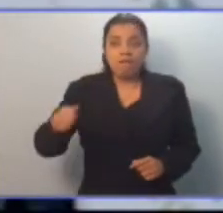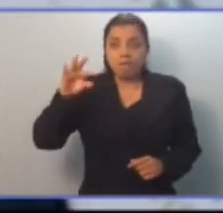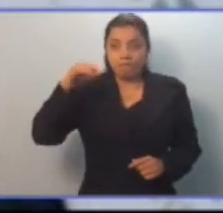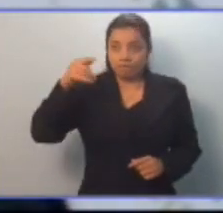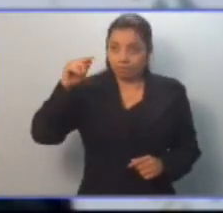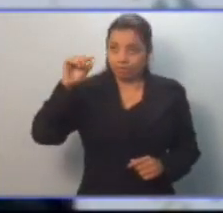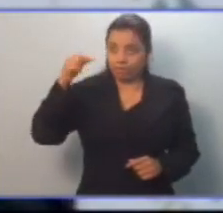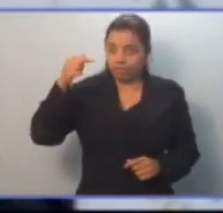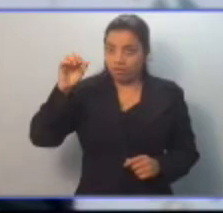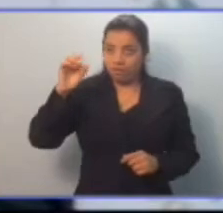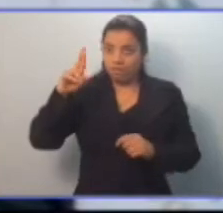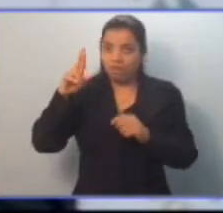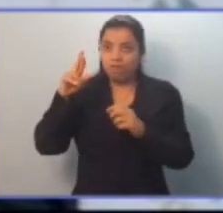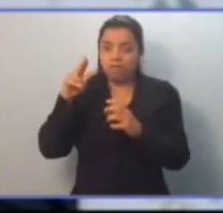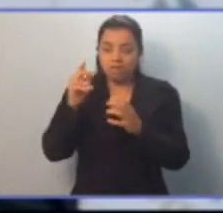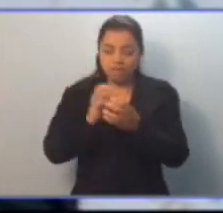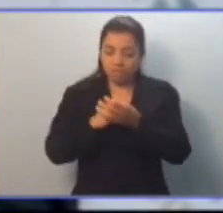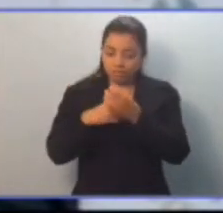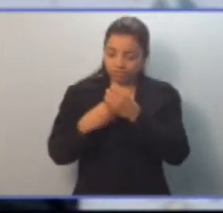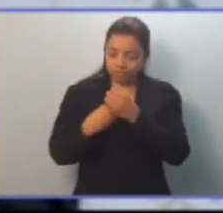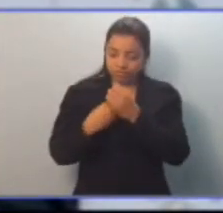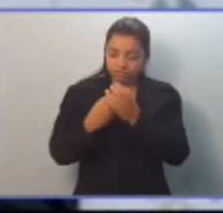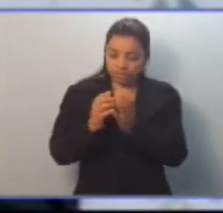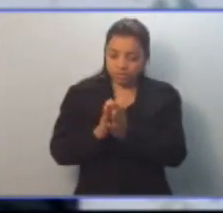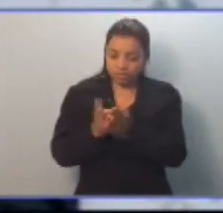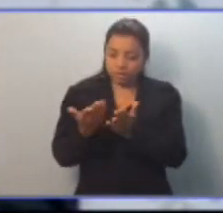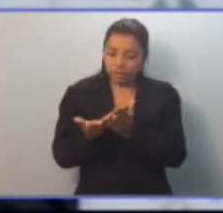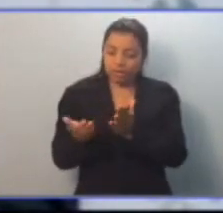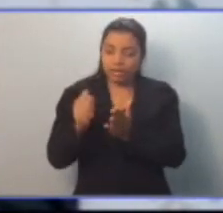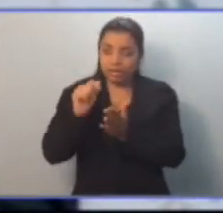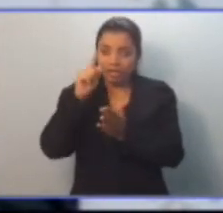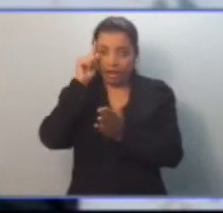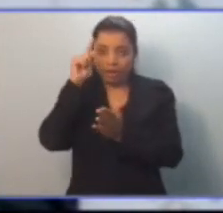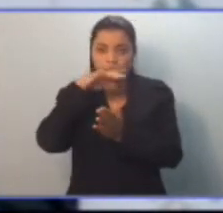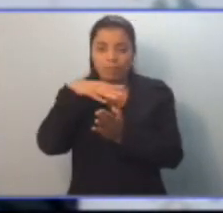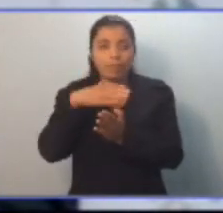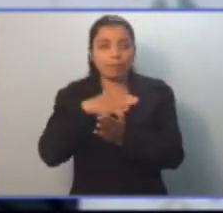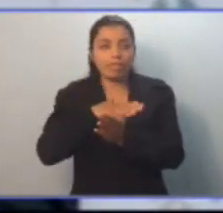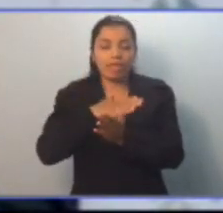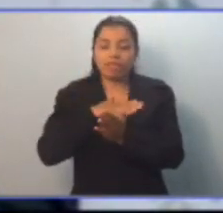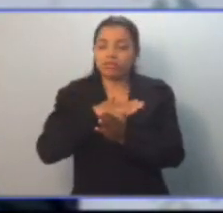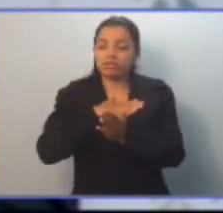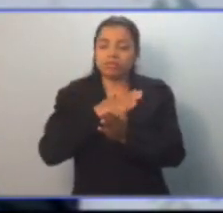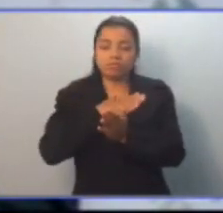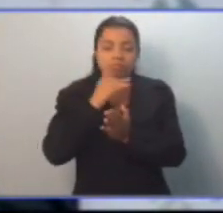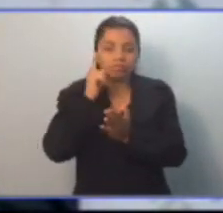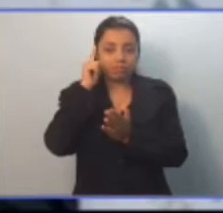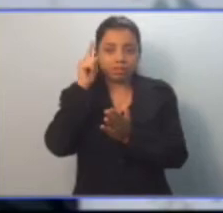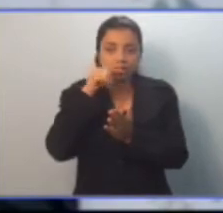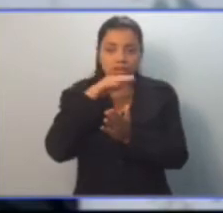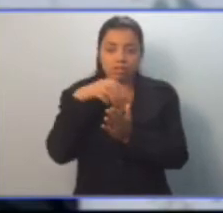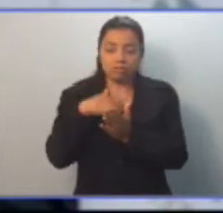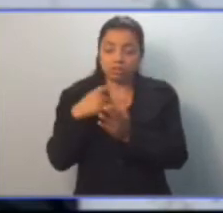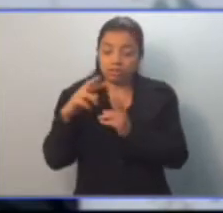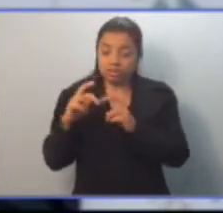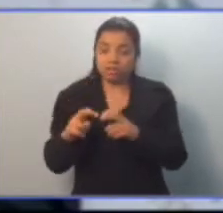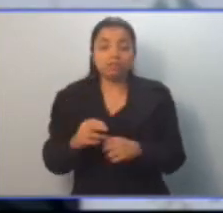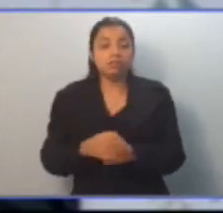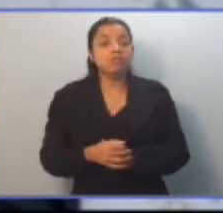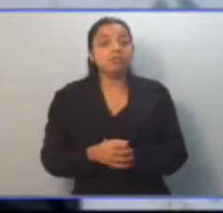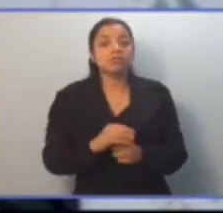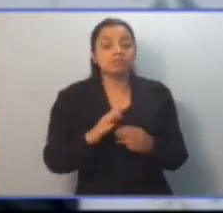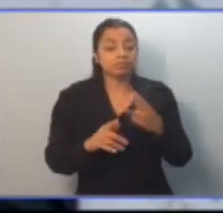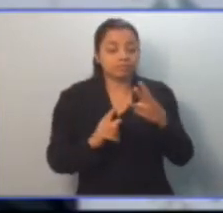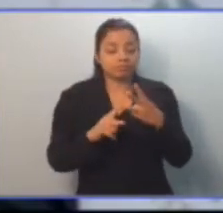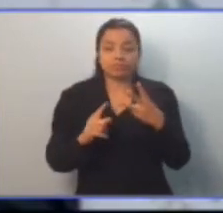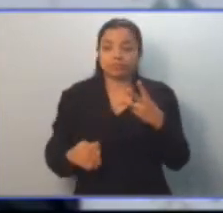en la Unidad de Protección de Propiedad Intelectual. Ahí estuve 3 años, luego después de 3 años se fusionó